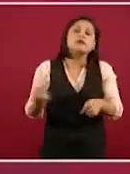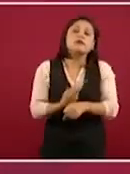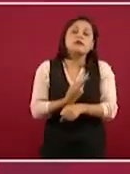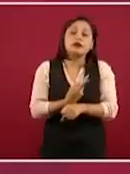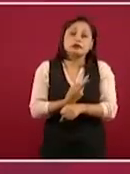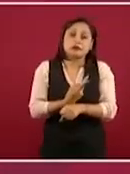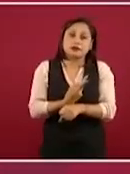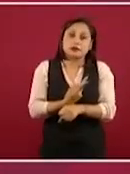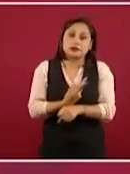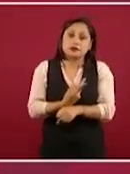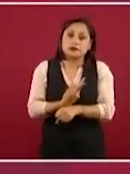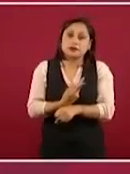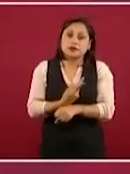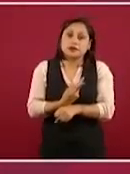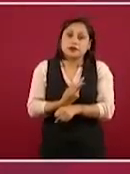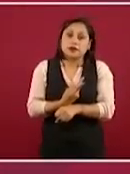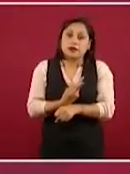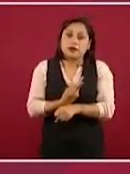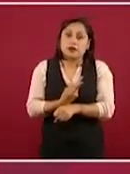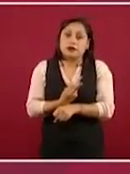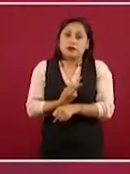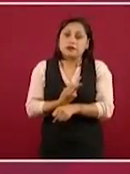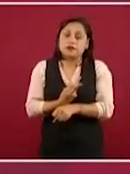esta licencia,